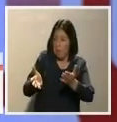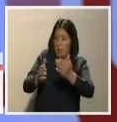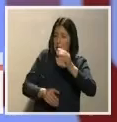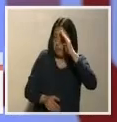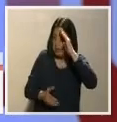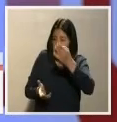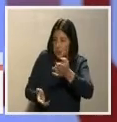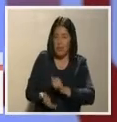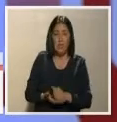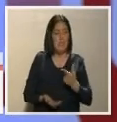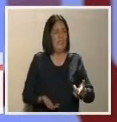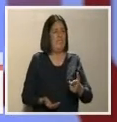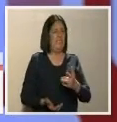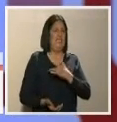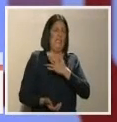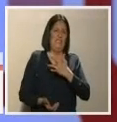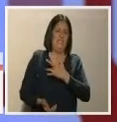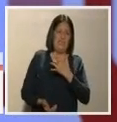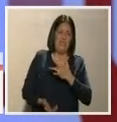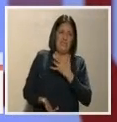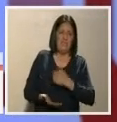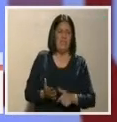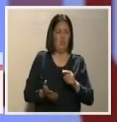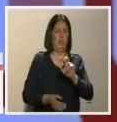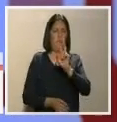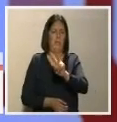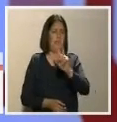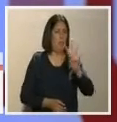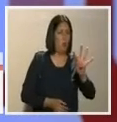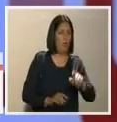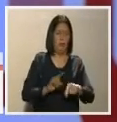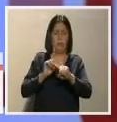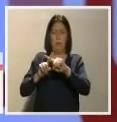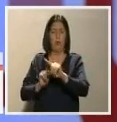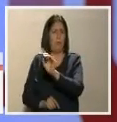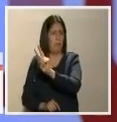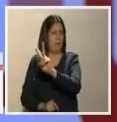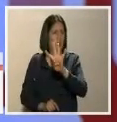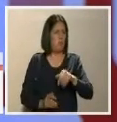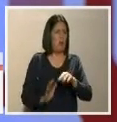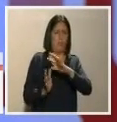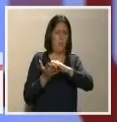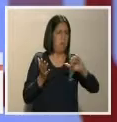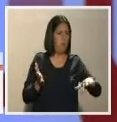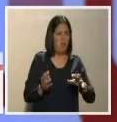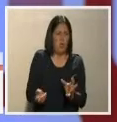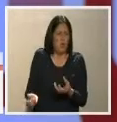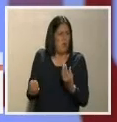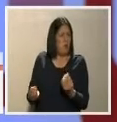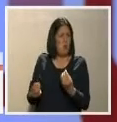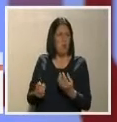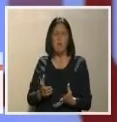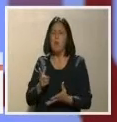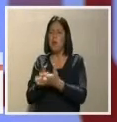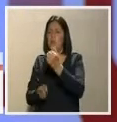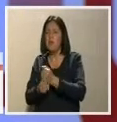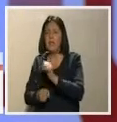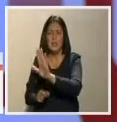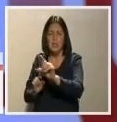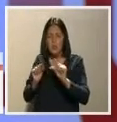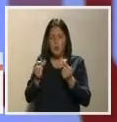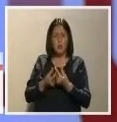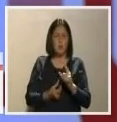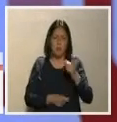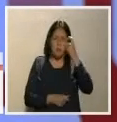Nacional, que se ha sentido afectado con la eliminación del 24x24, ¿cómo poder confiar en su grupo político